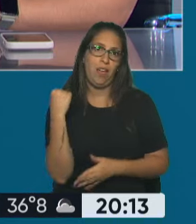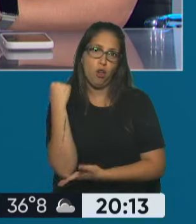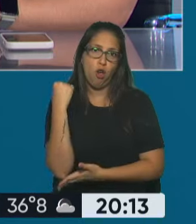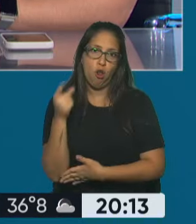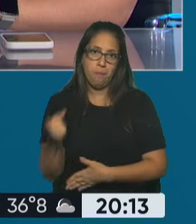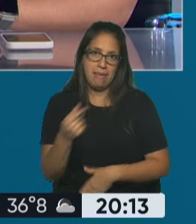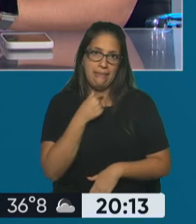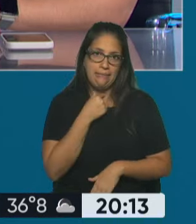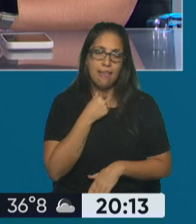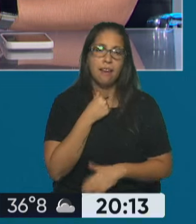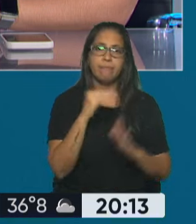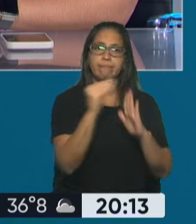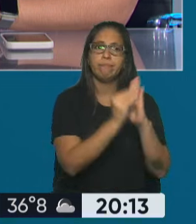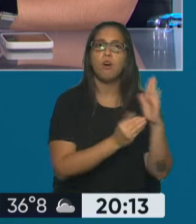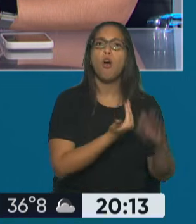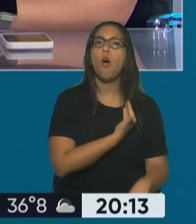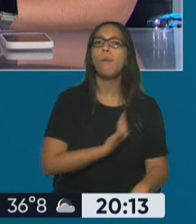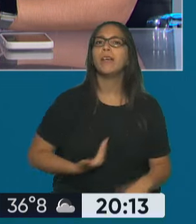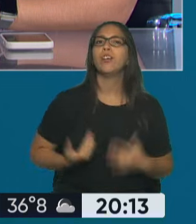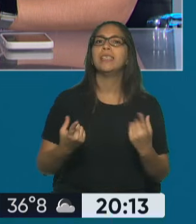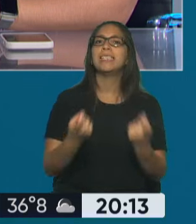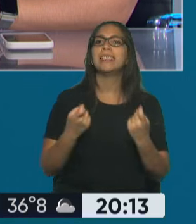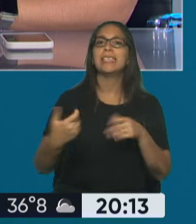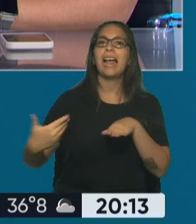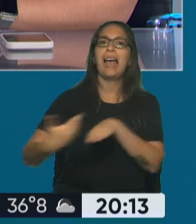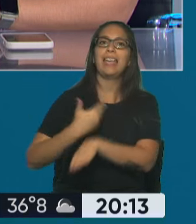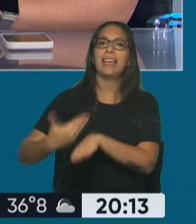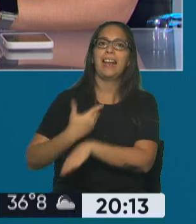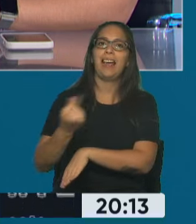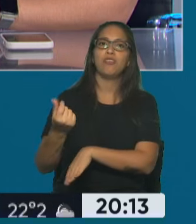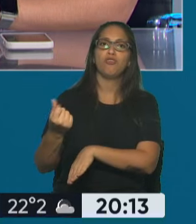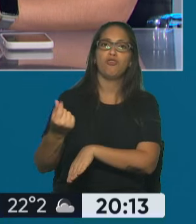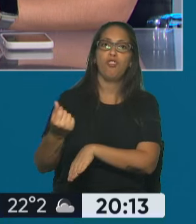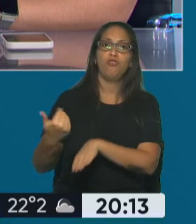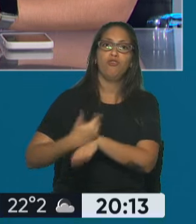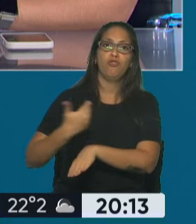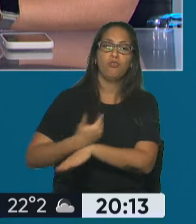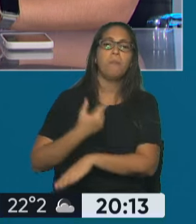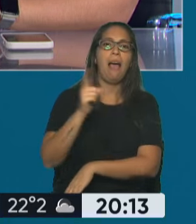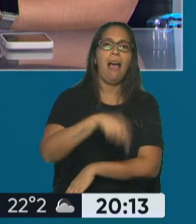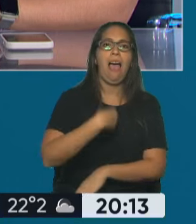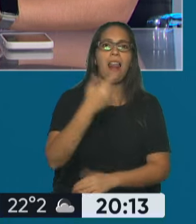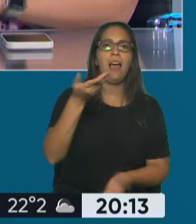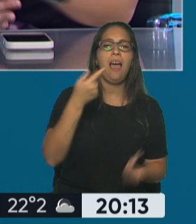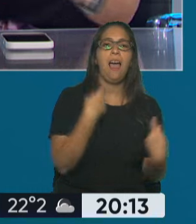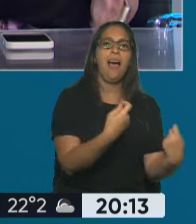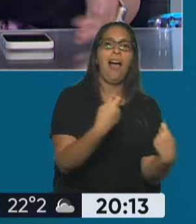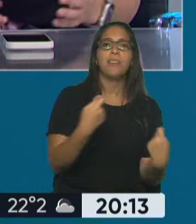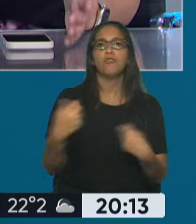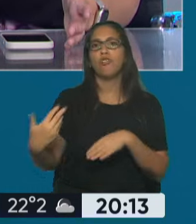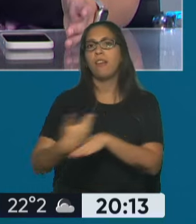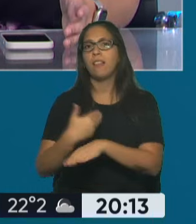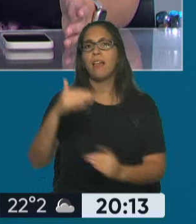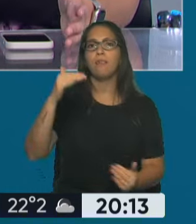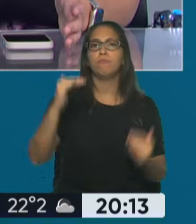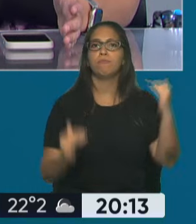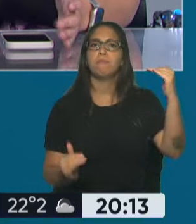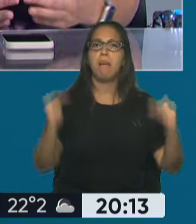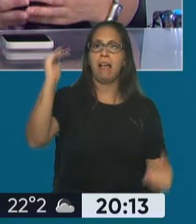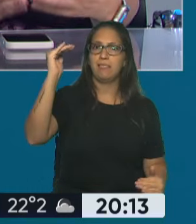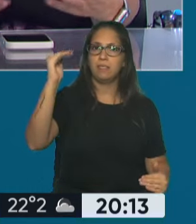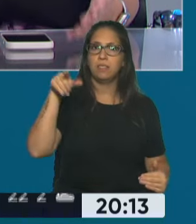diciembre. El gobierno necesita tener ingresos para llegar a ese déficit cero, claro. Y para eso propone diferentes medidas. Por un